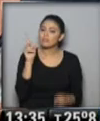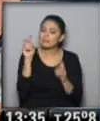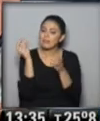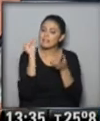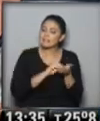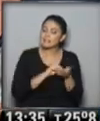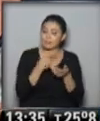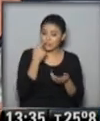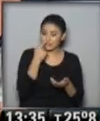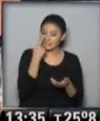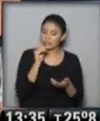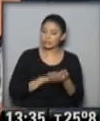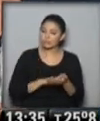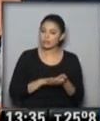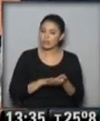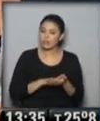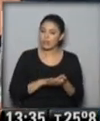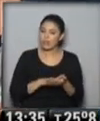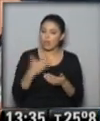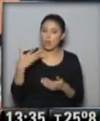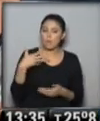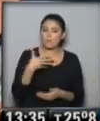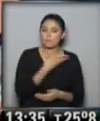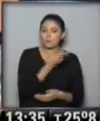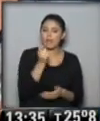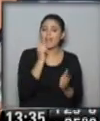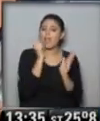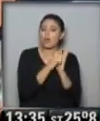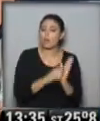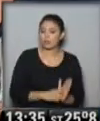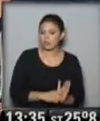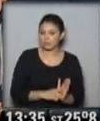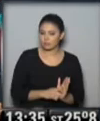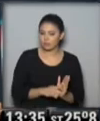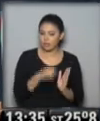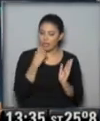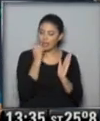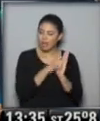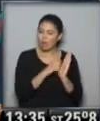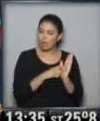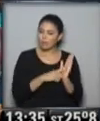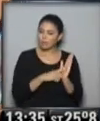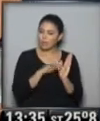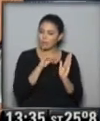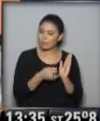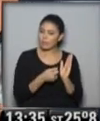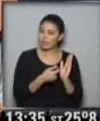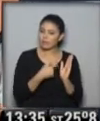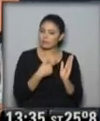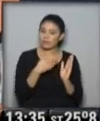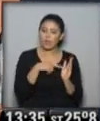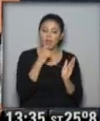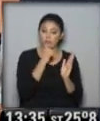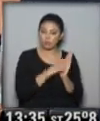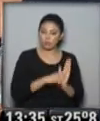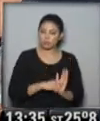tema que me parece muy interesante respecto de la popularidad de las encuestas porque las encuestas también apuntan a determinados temas como las encuestas